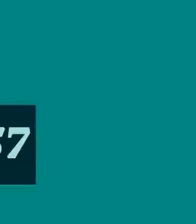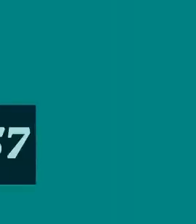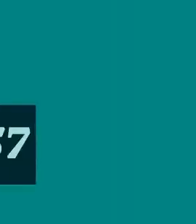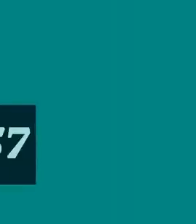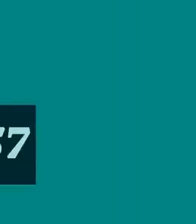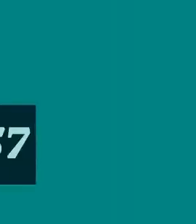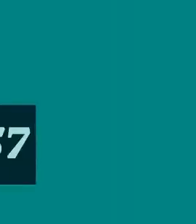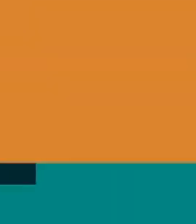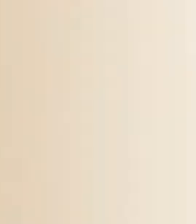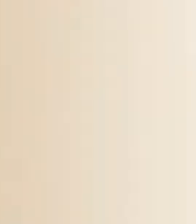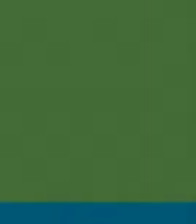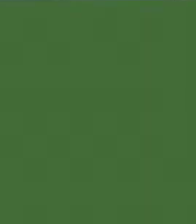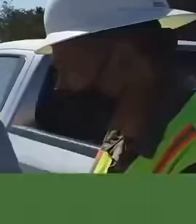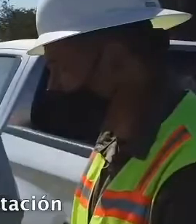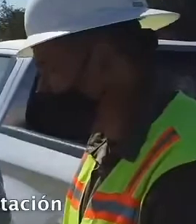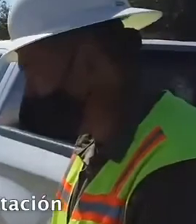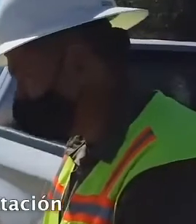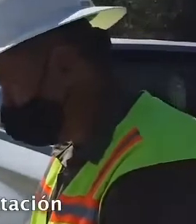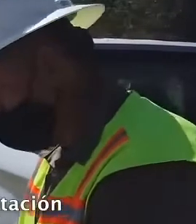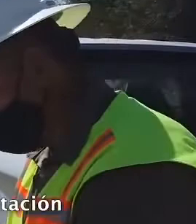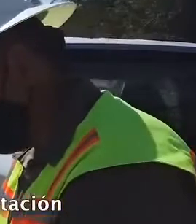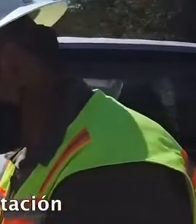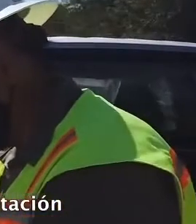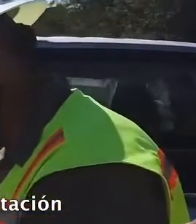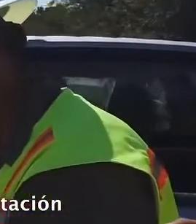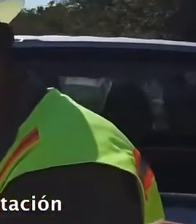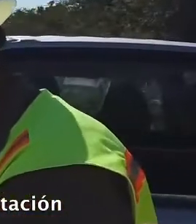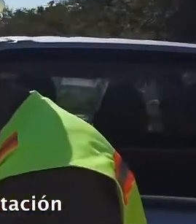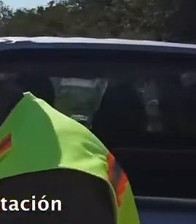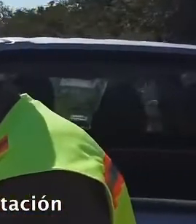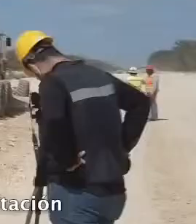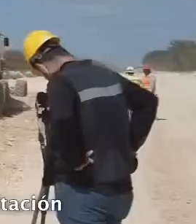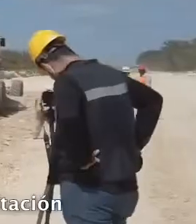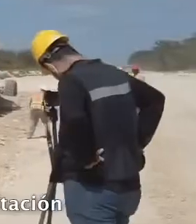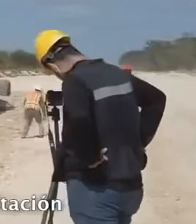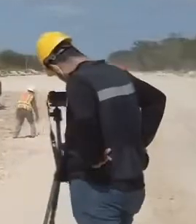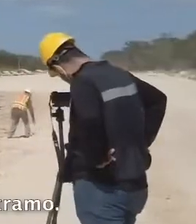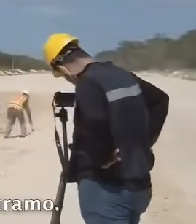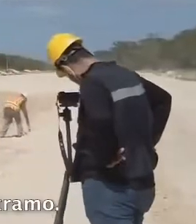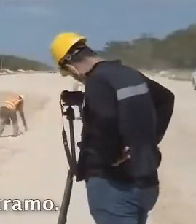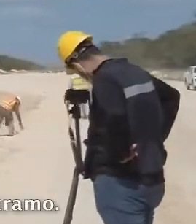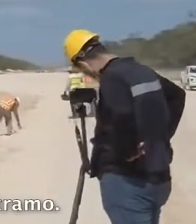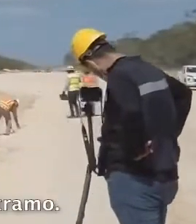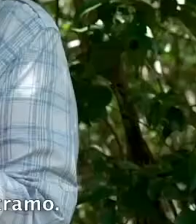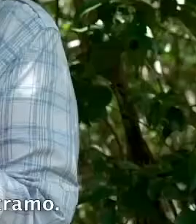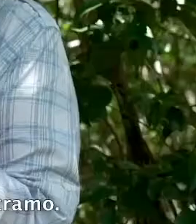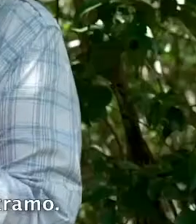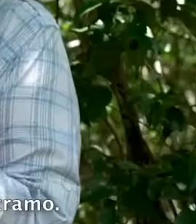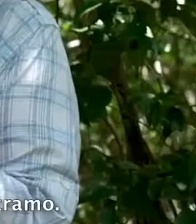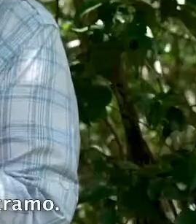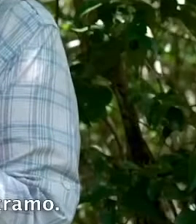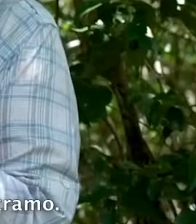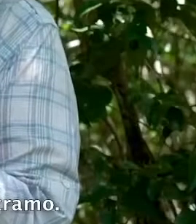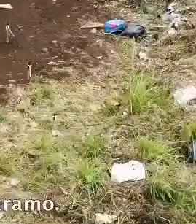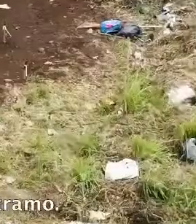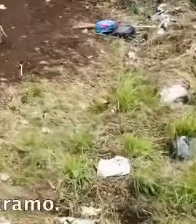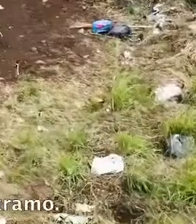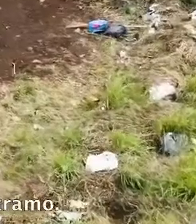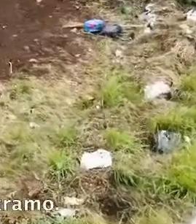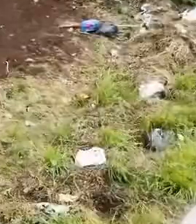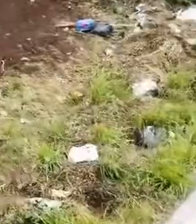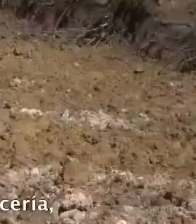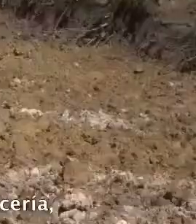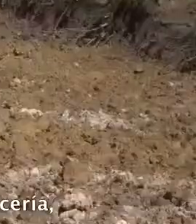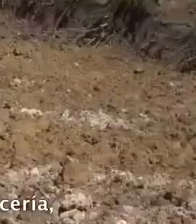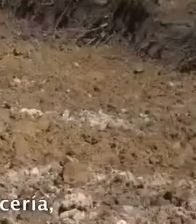157. En el tramo 1, realizamos la dictaminación y delimitación de vestigios arqueológicos en más de la mitad del